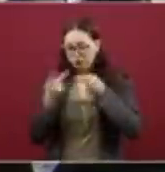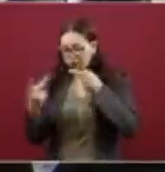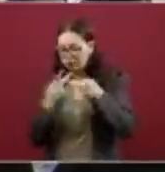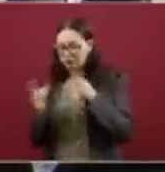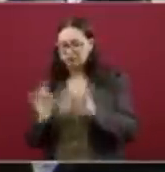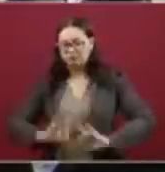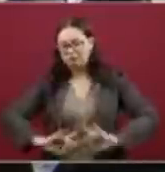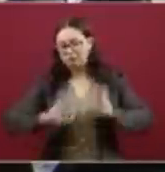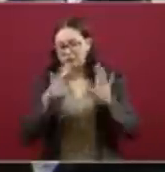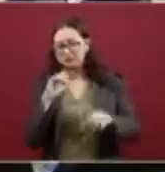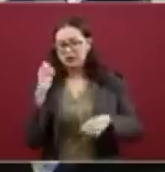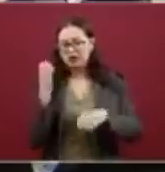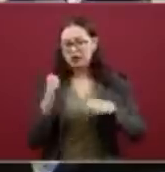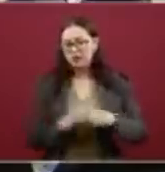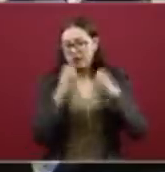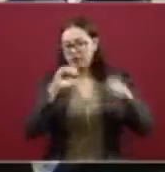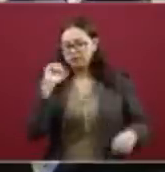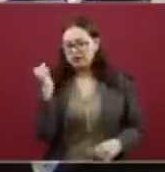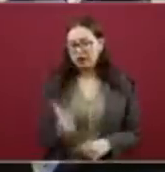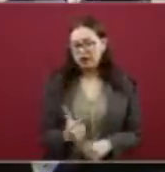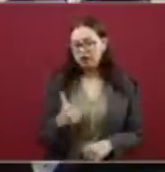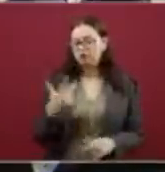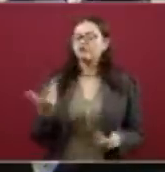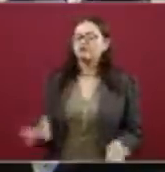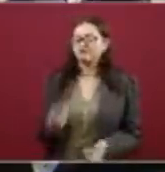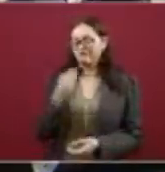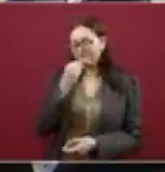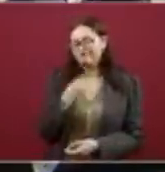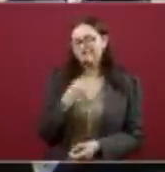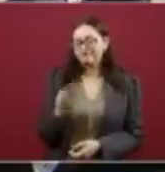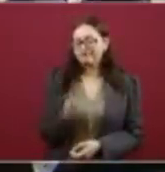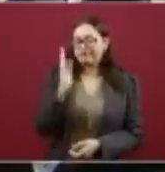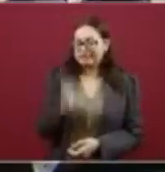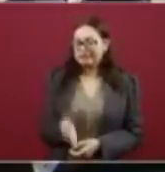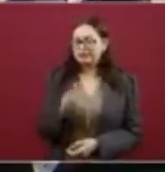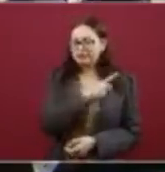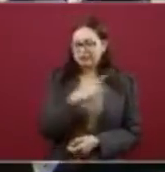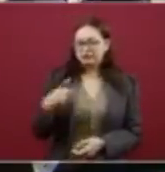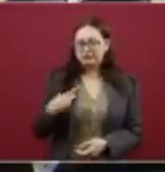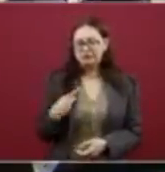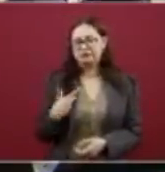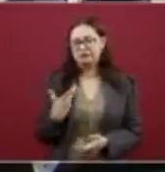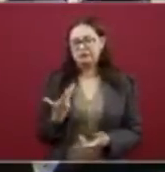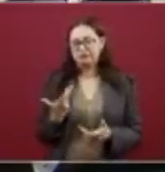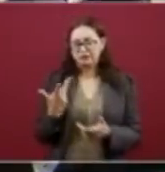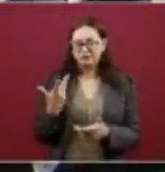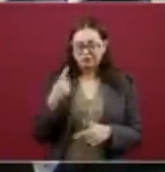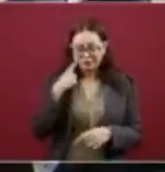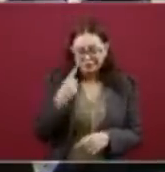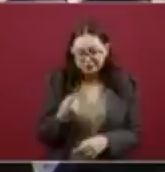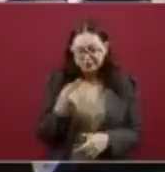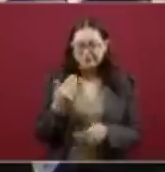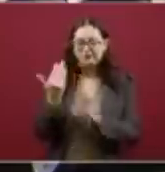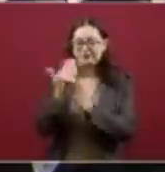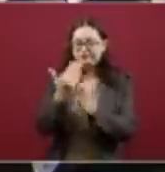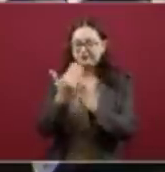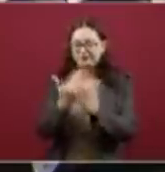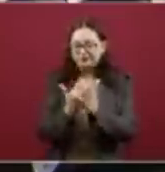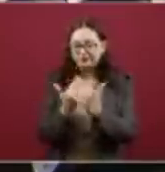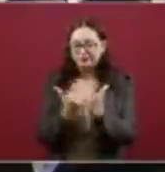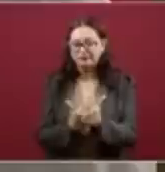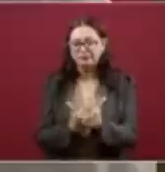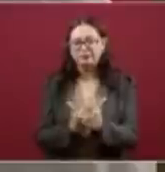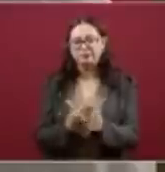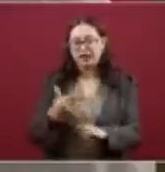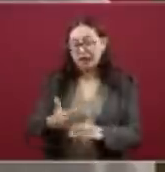situaciones de contingencia. Se detecta que el mecanismo pues tiene medidas fundamentalmente reactivas. No se atiende